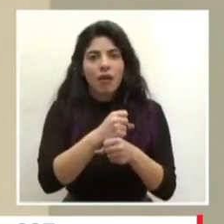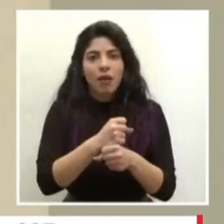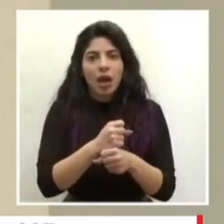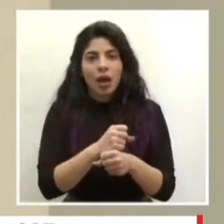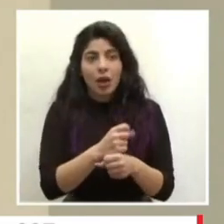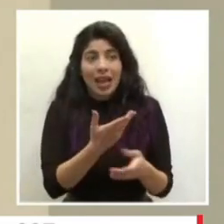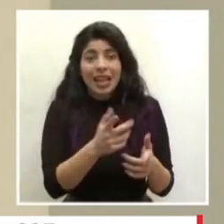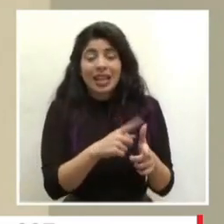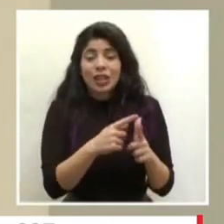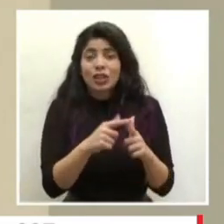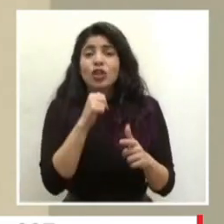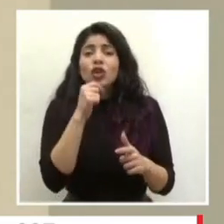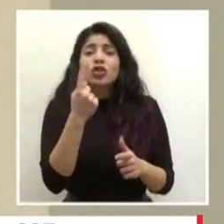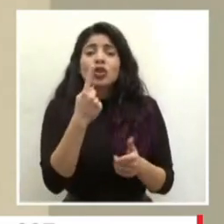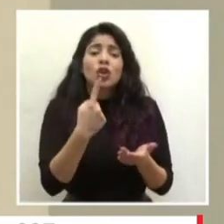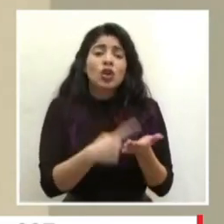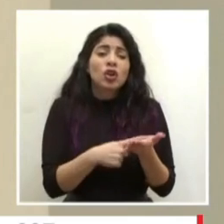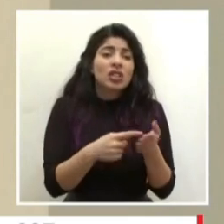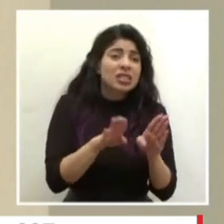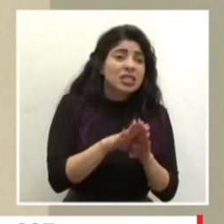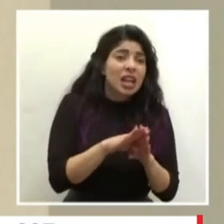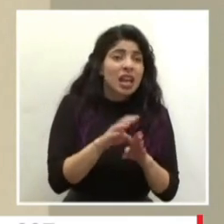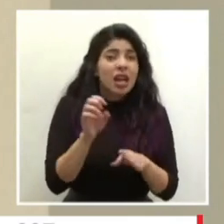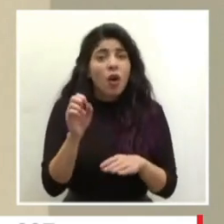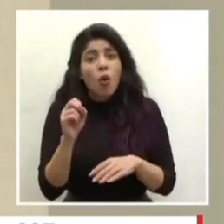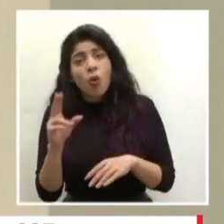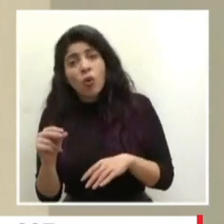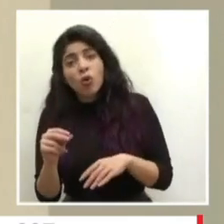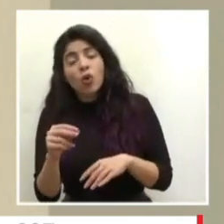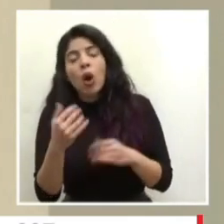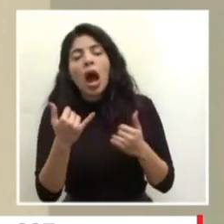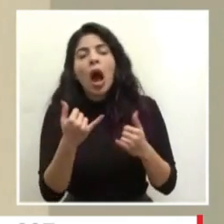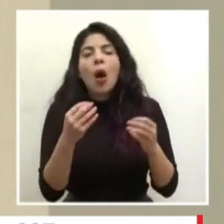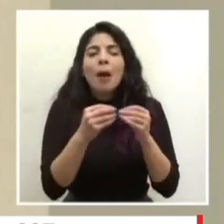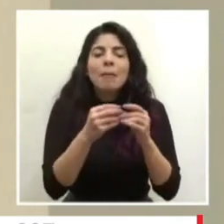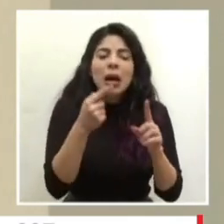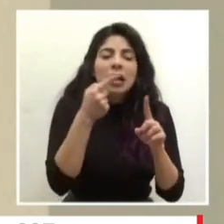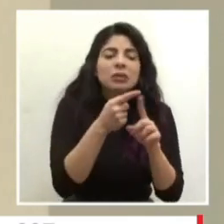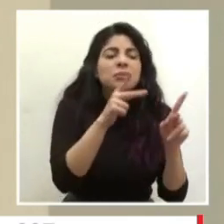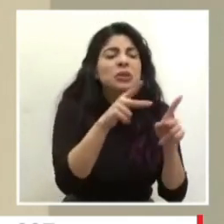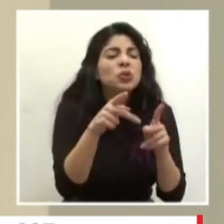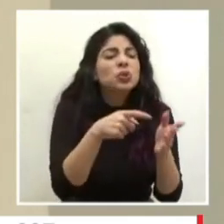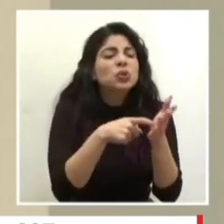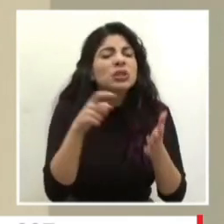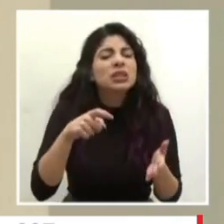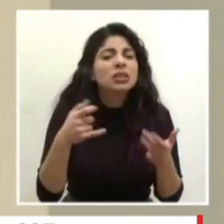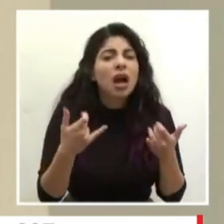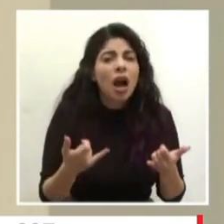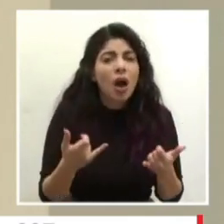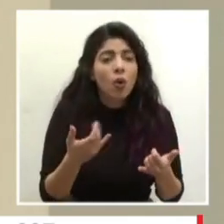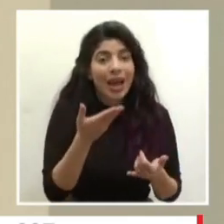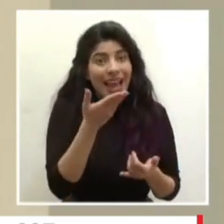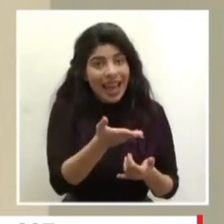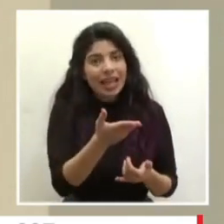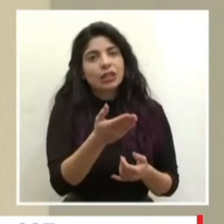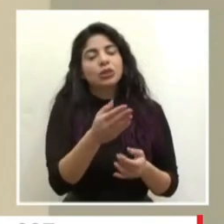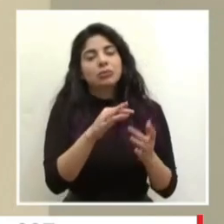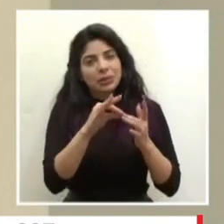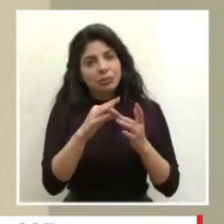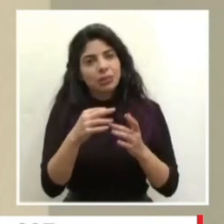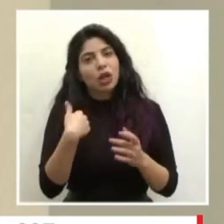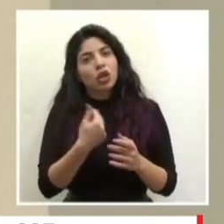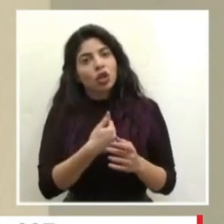Entonces, más que una discusión sobre el cierre, es una discusión sobre los requerimientos que las personas tienen, y yo creo que eso es lo que nos tiene que acercar.